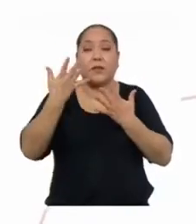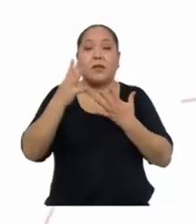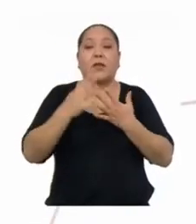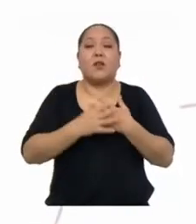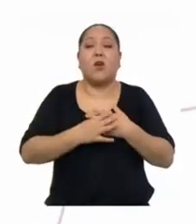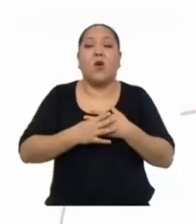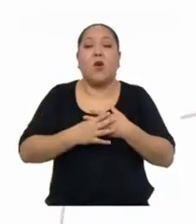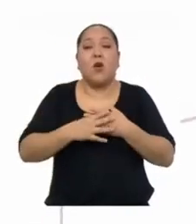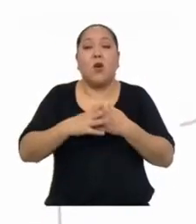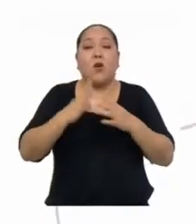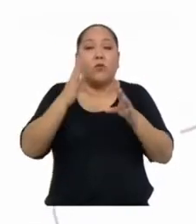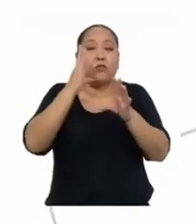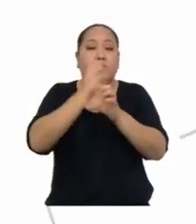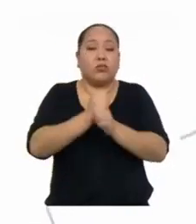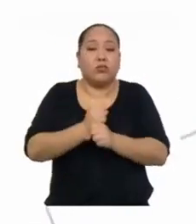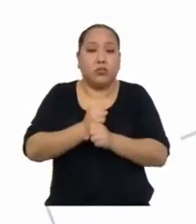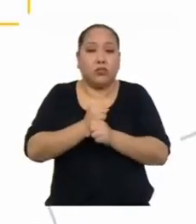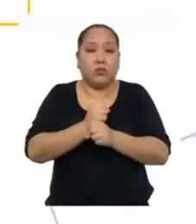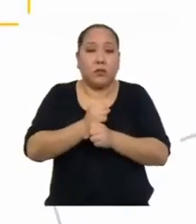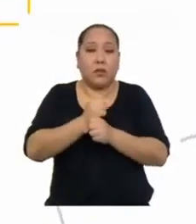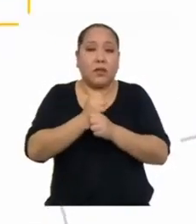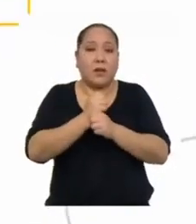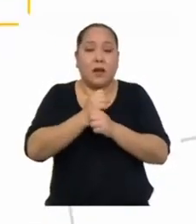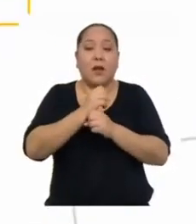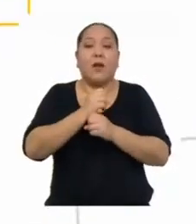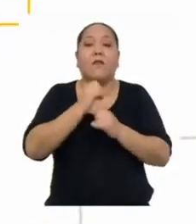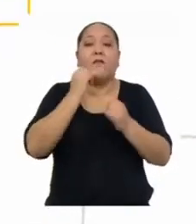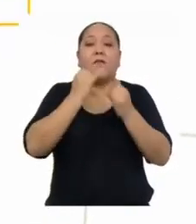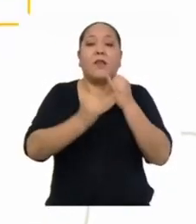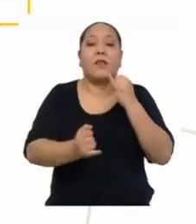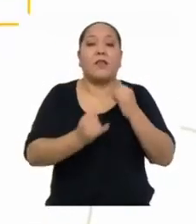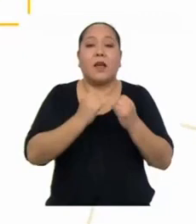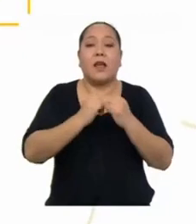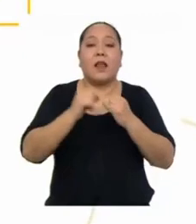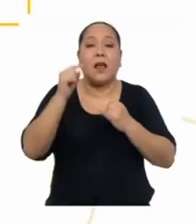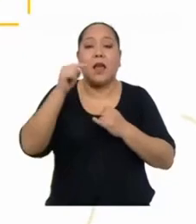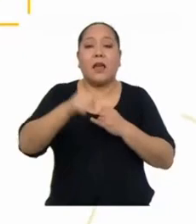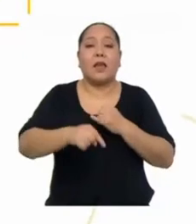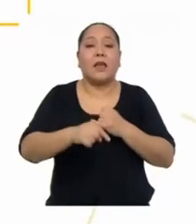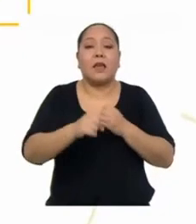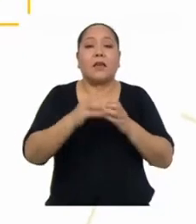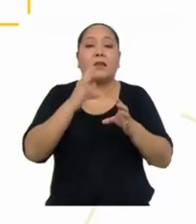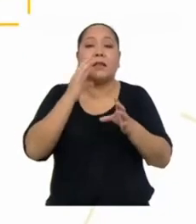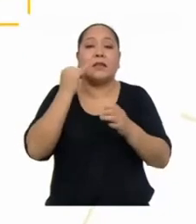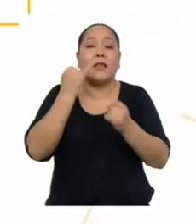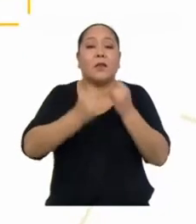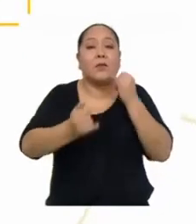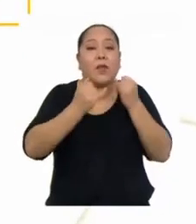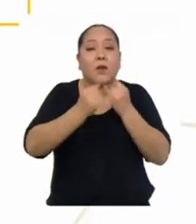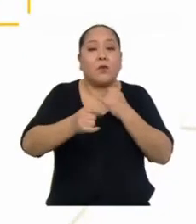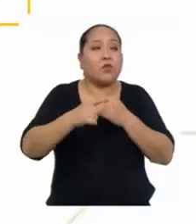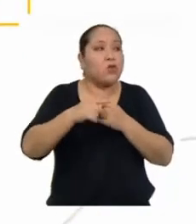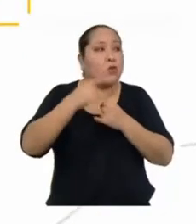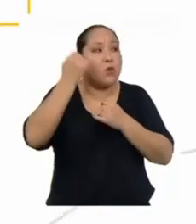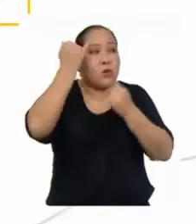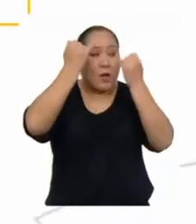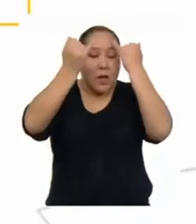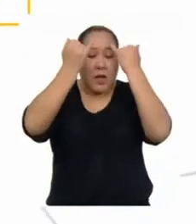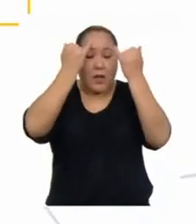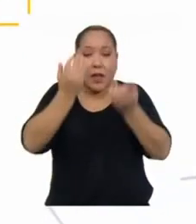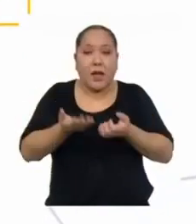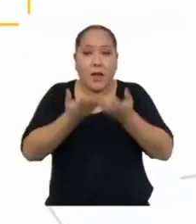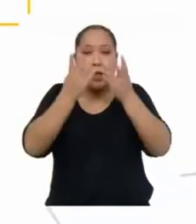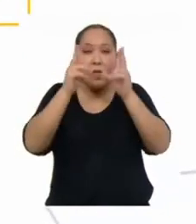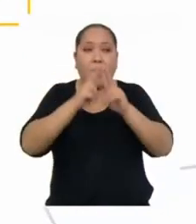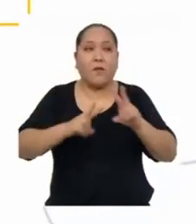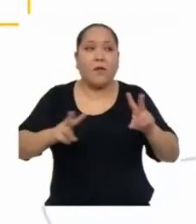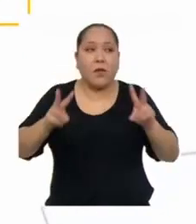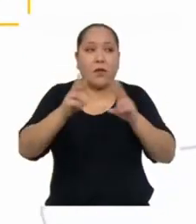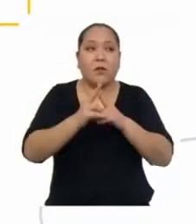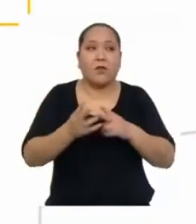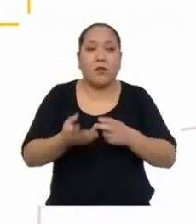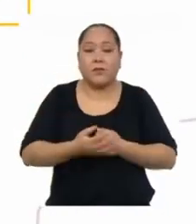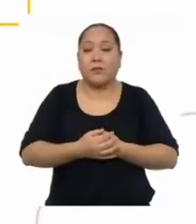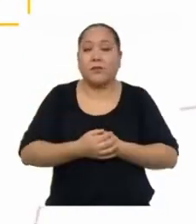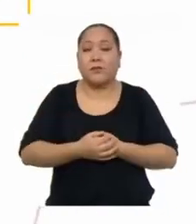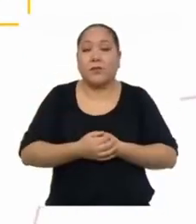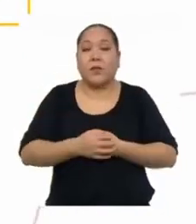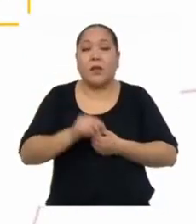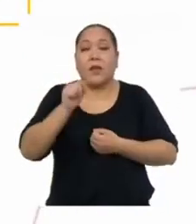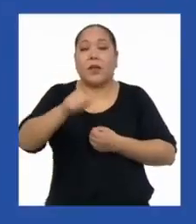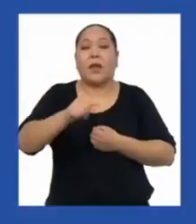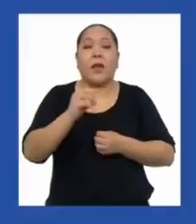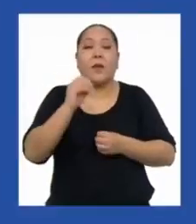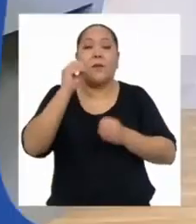Conclusión. Aquí cerraremos con un comentario valorativo que retome la idea concreta